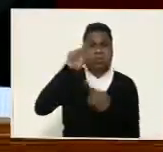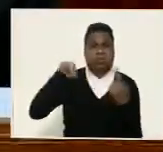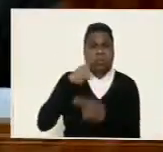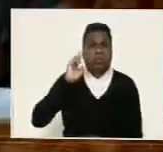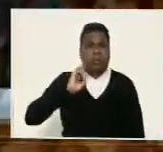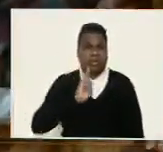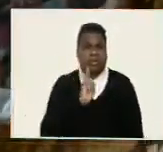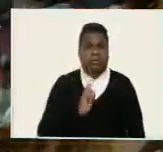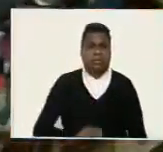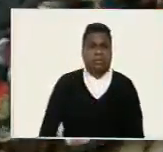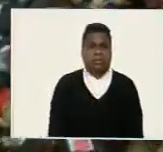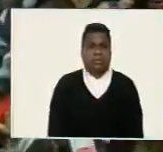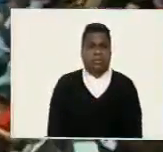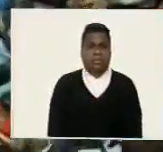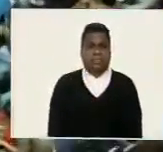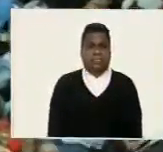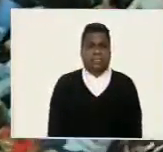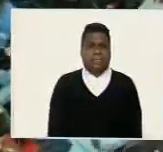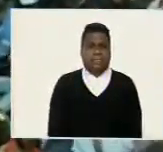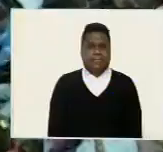bolivariana.